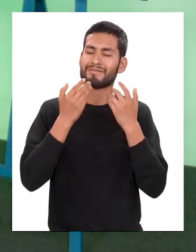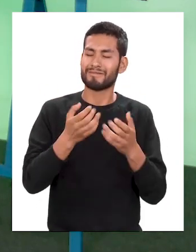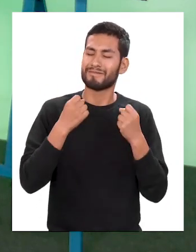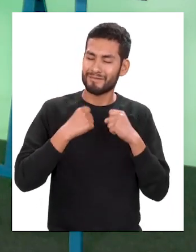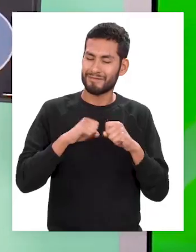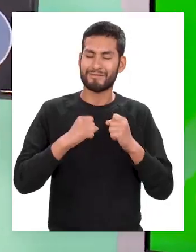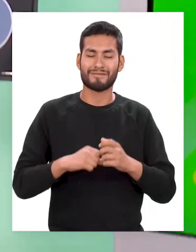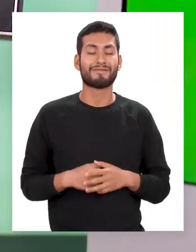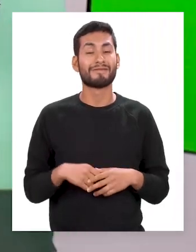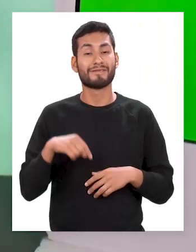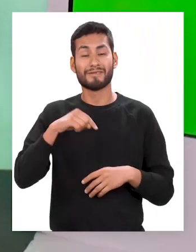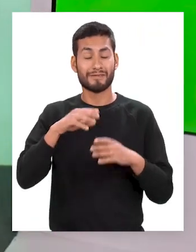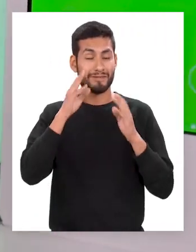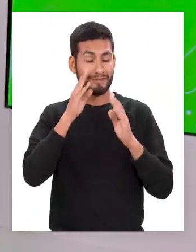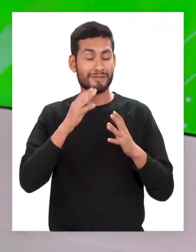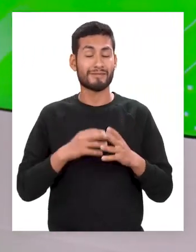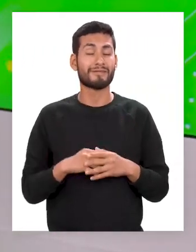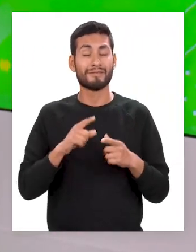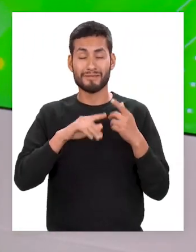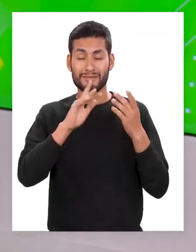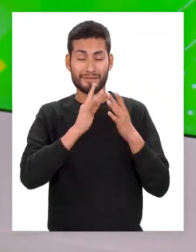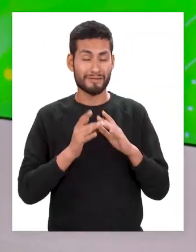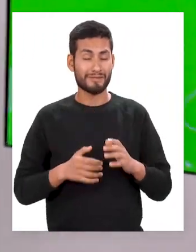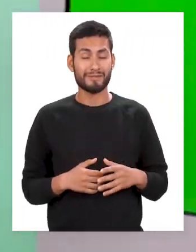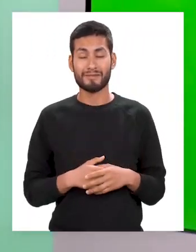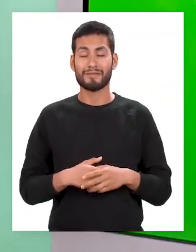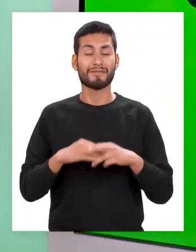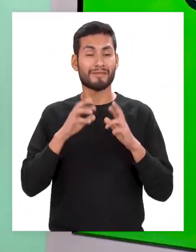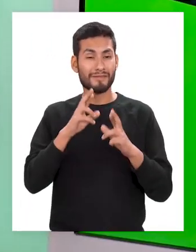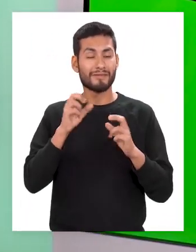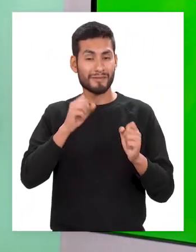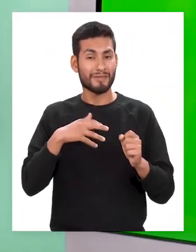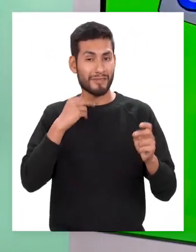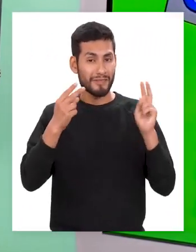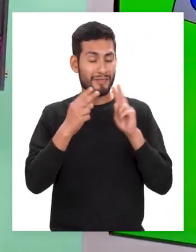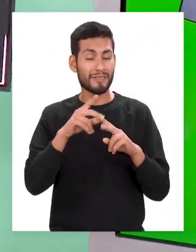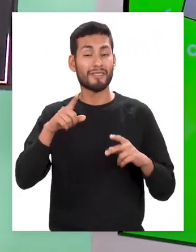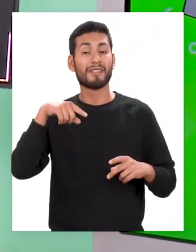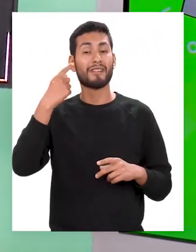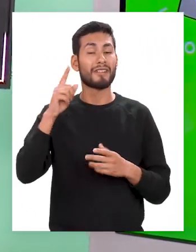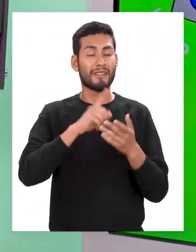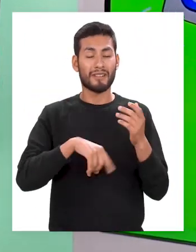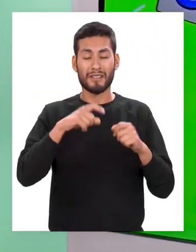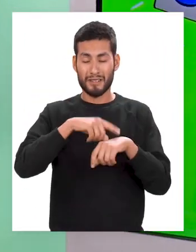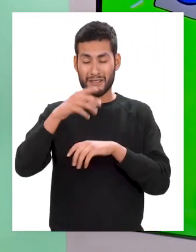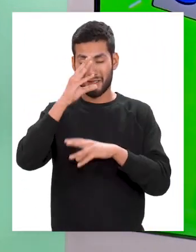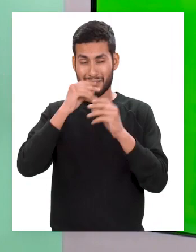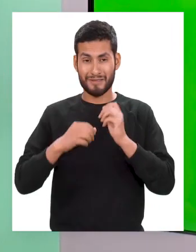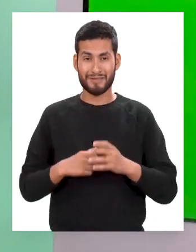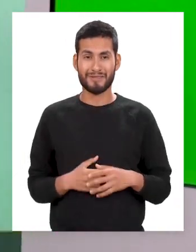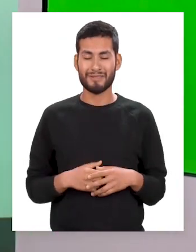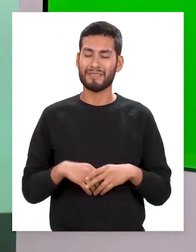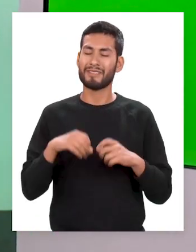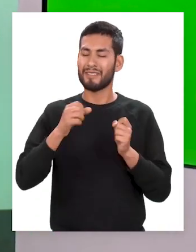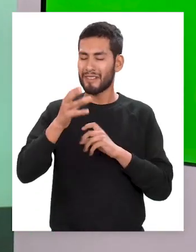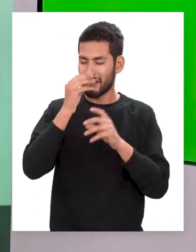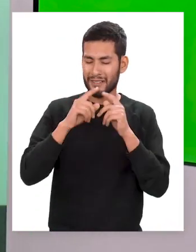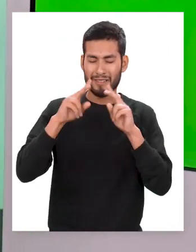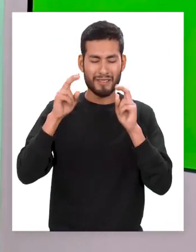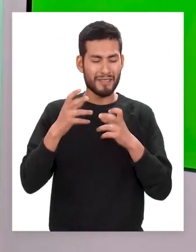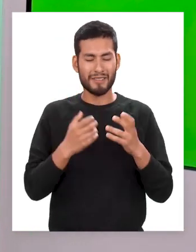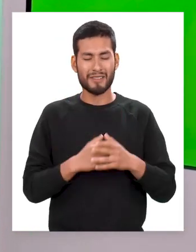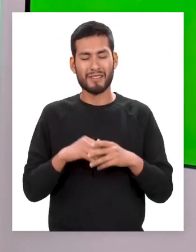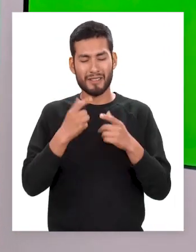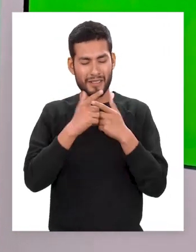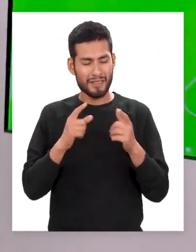y esfuerzo. Estén atentos a nuestras redes sociales. Esperamos encontrarnos en otra edición de Tiempo para Aprender, para repasar nuevos